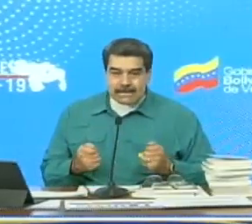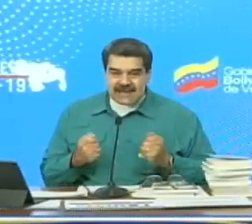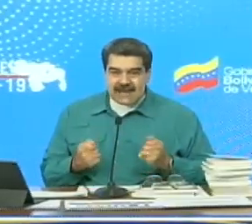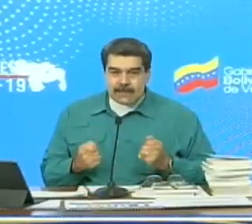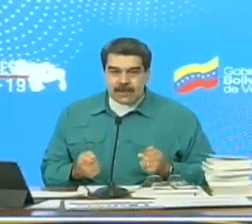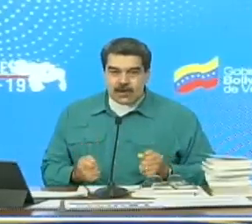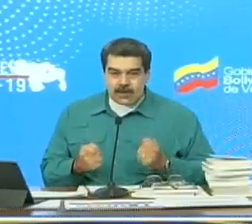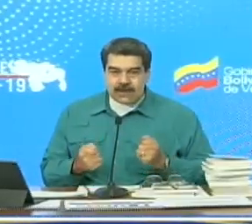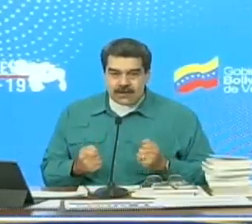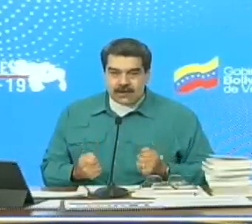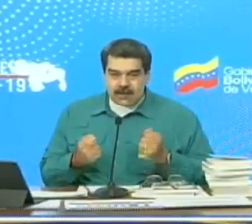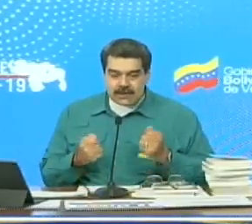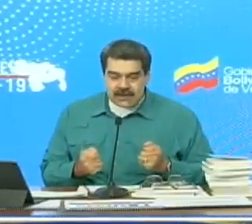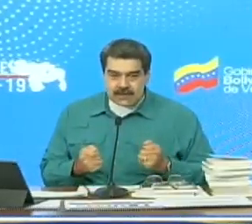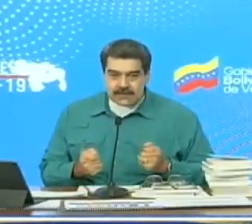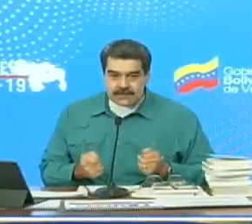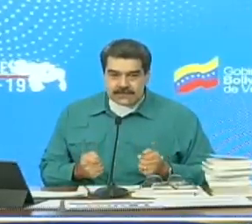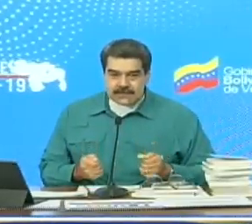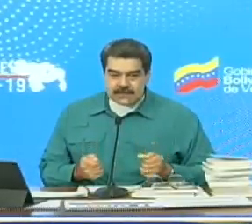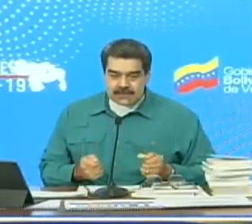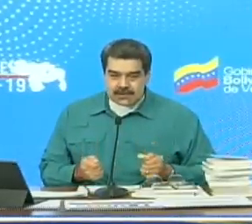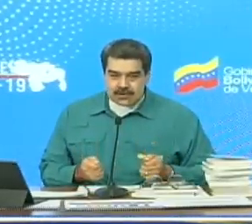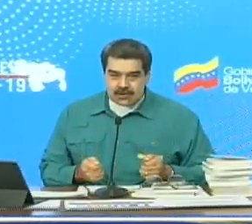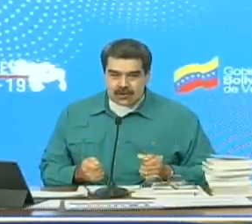avión enviado por el gobierno bolivariano,